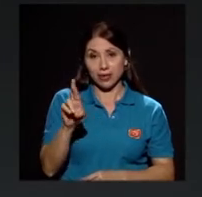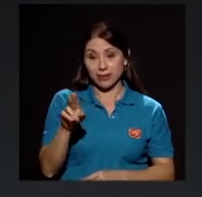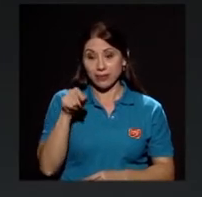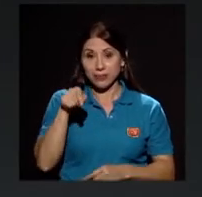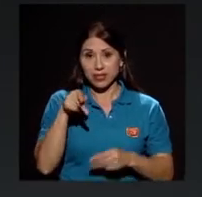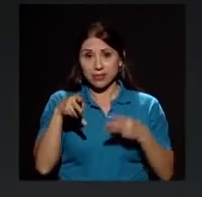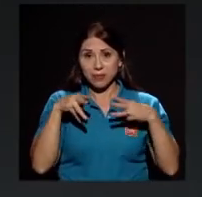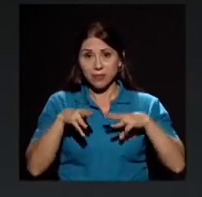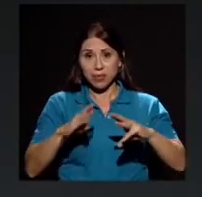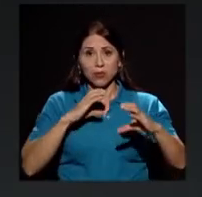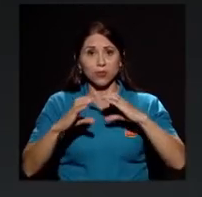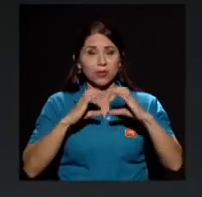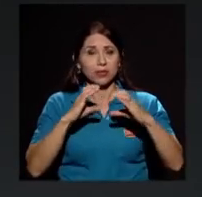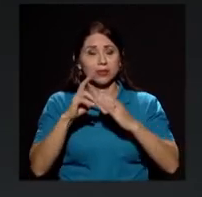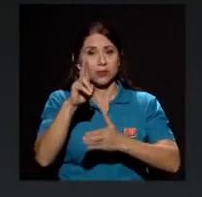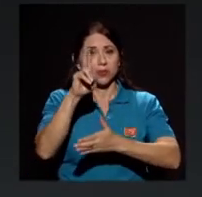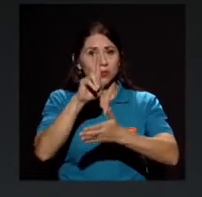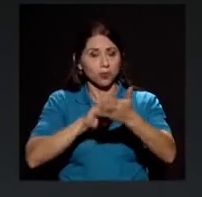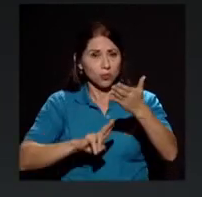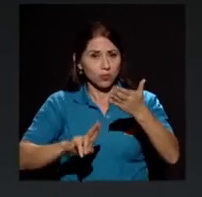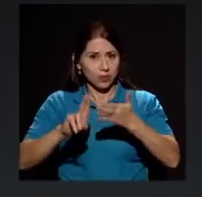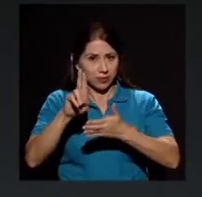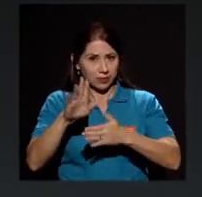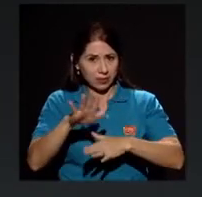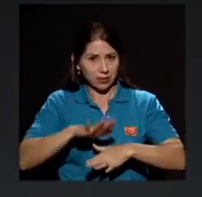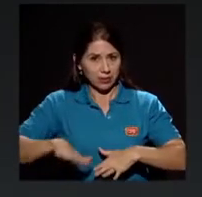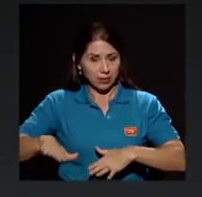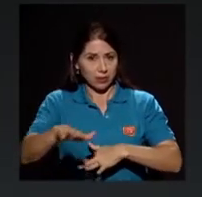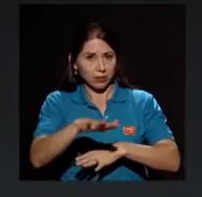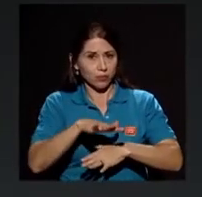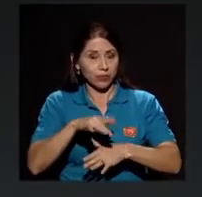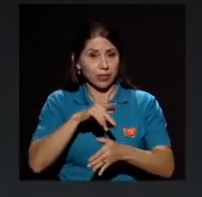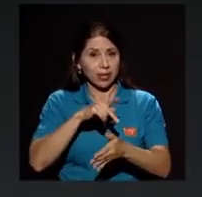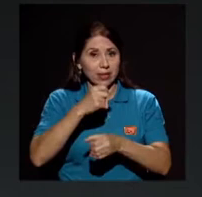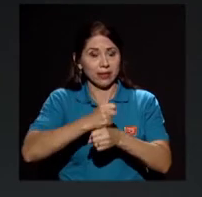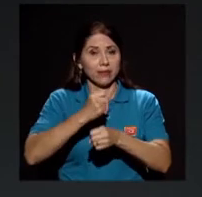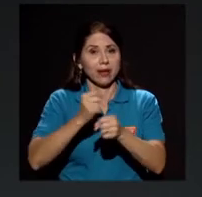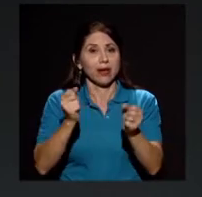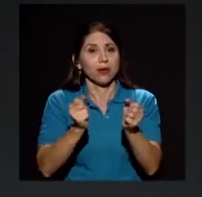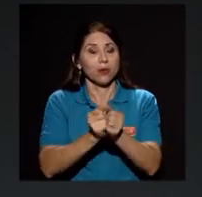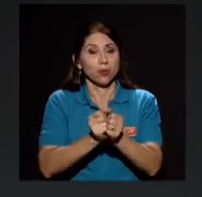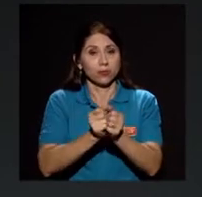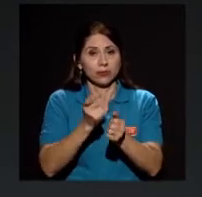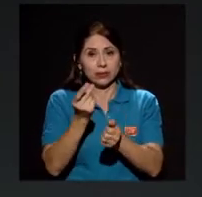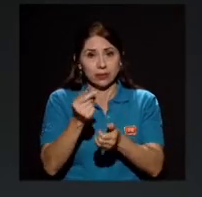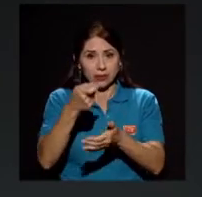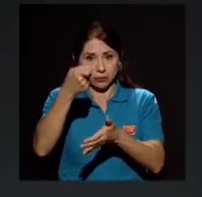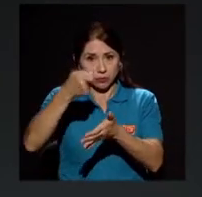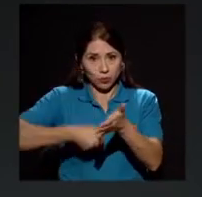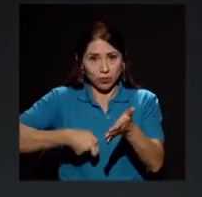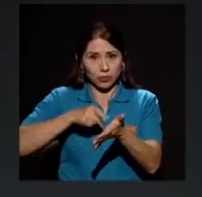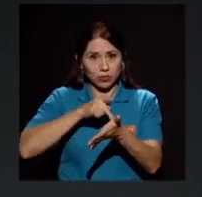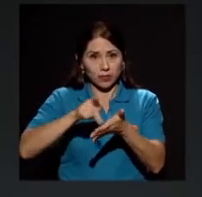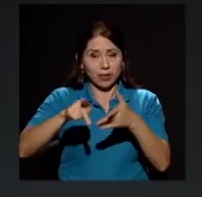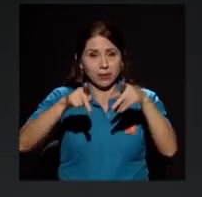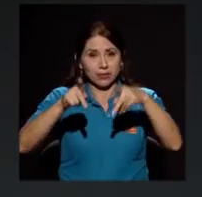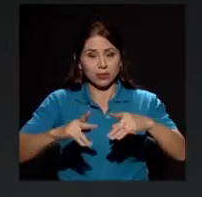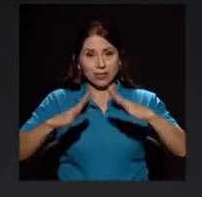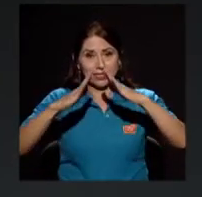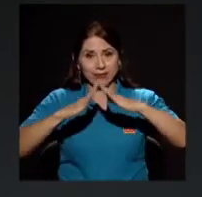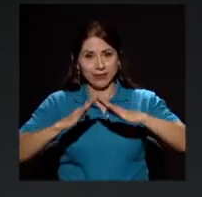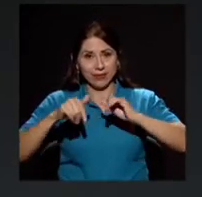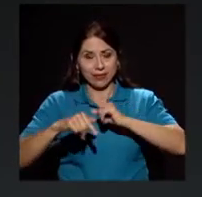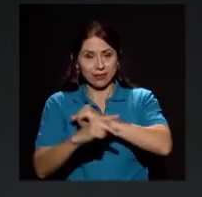televisivo universitario que se paga con los impuestos que tributan los habitantes de este país y en